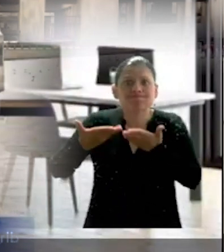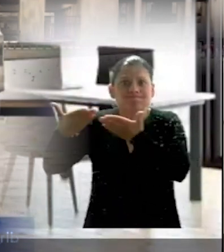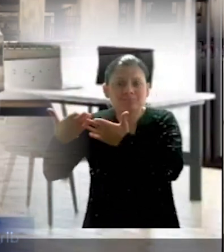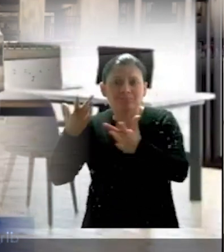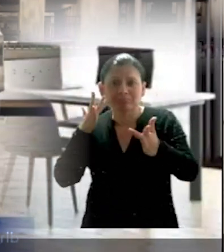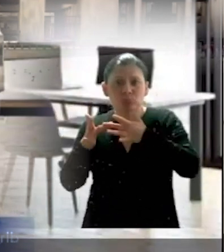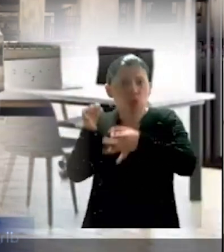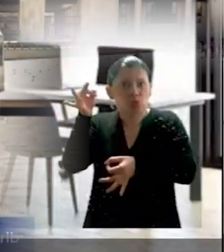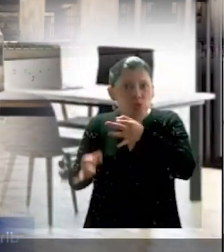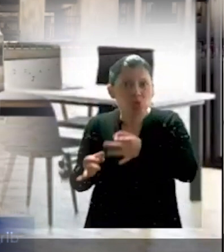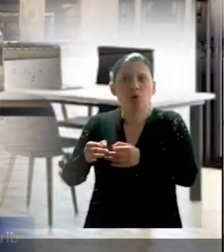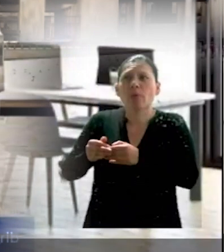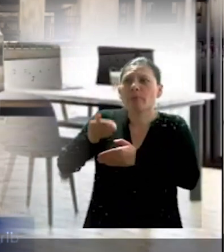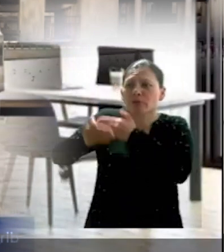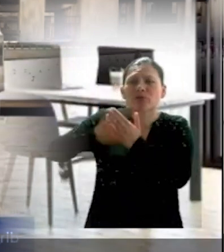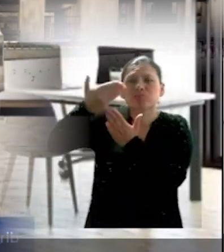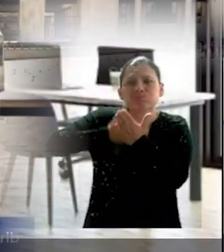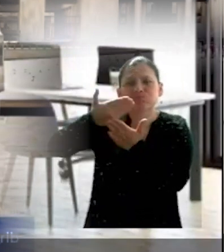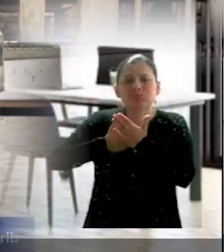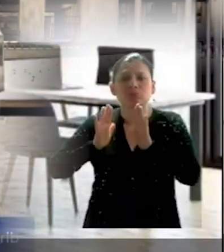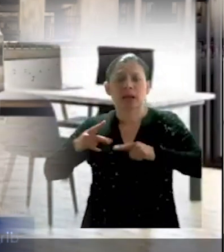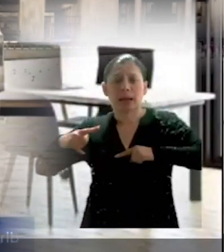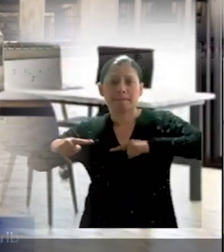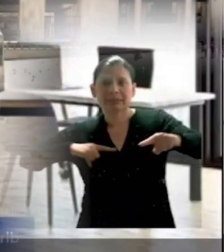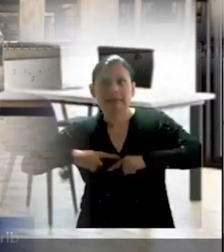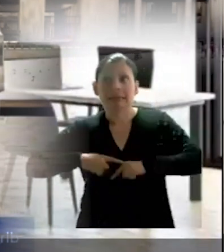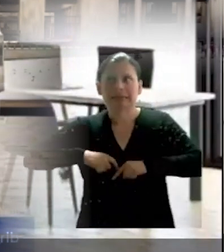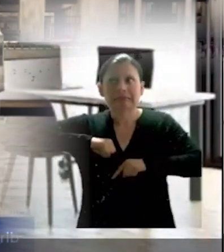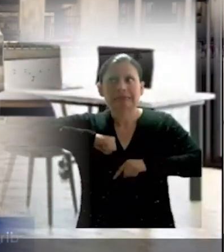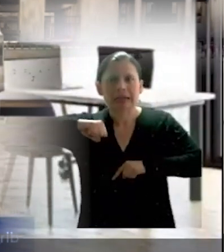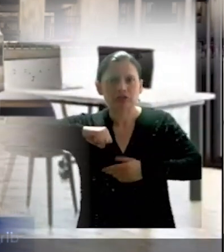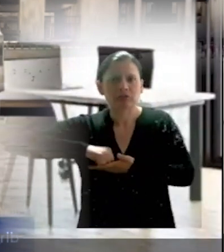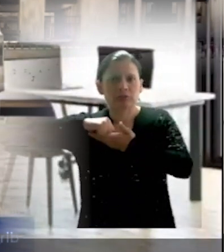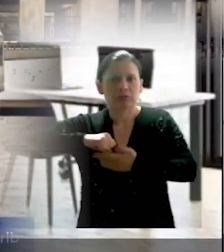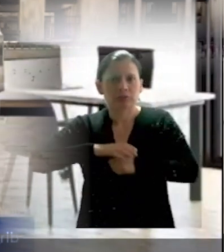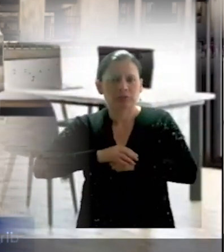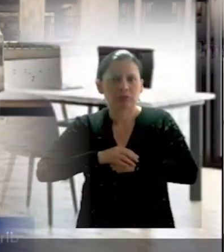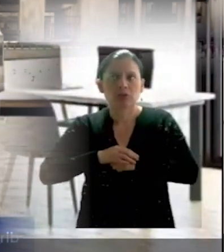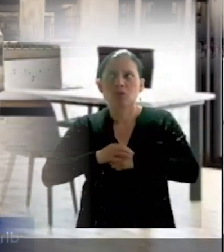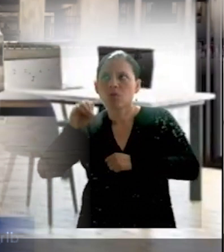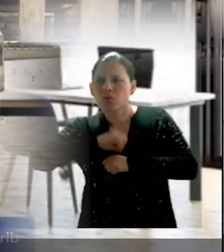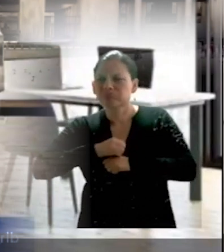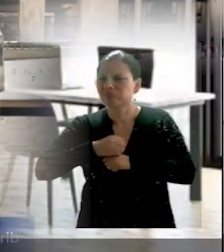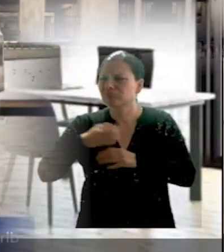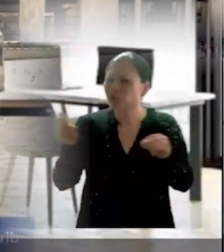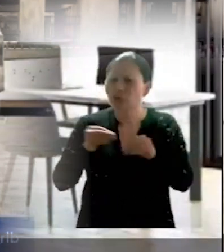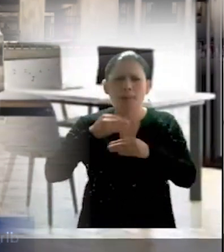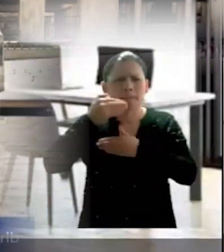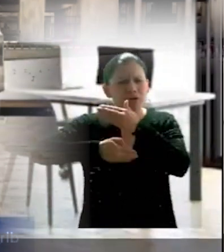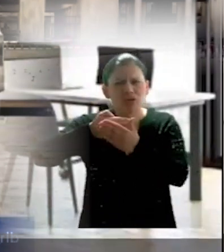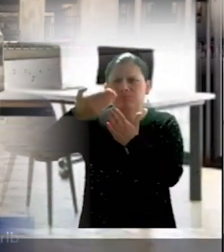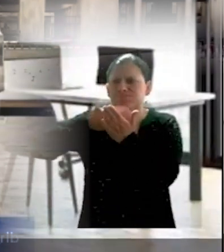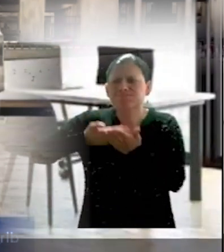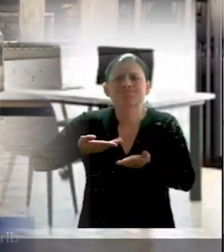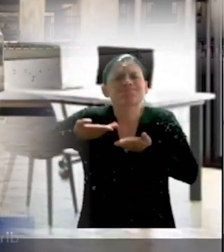de trámites administrativos, que les garantice a ellos haber agotado ese requisito de la subsidiariedad. No